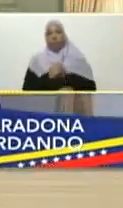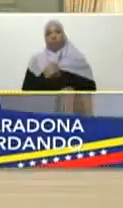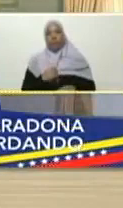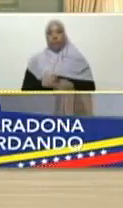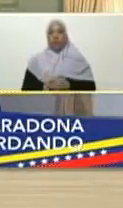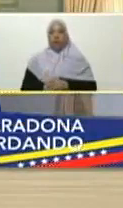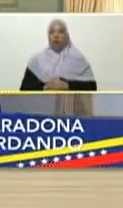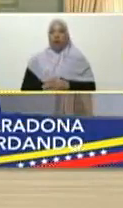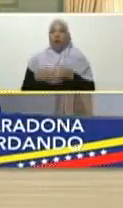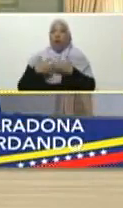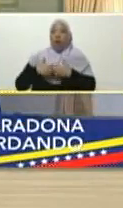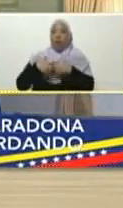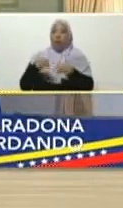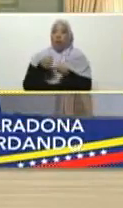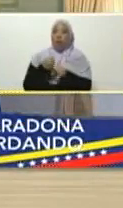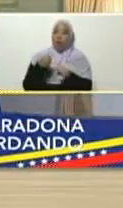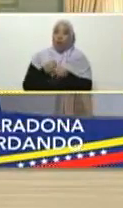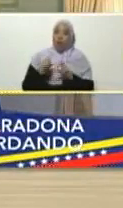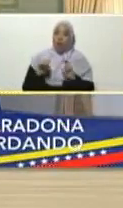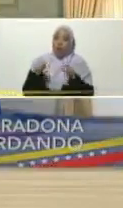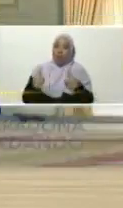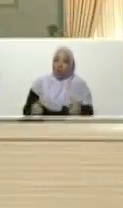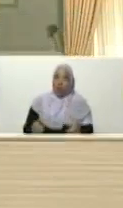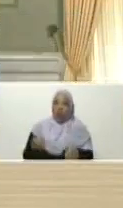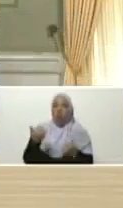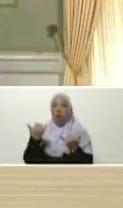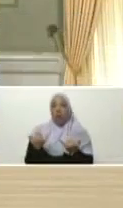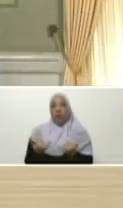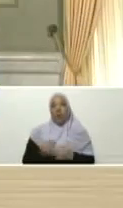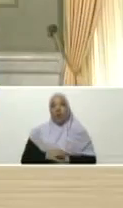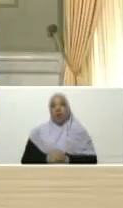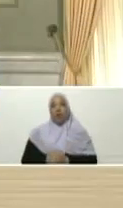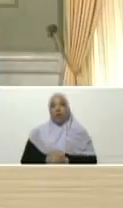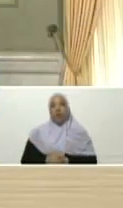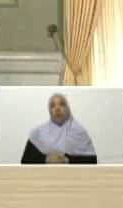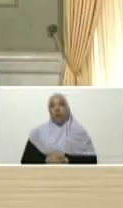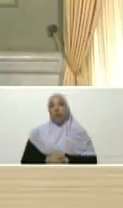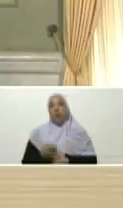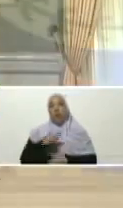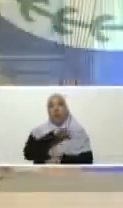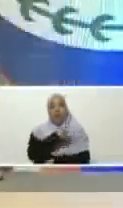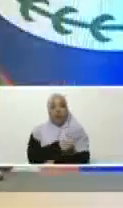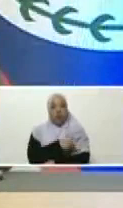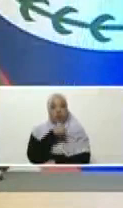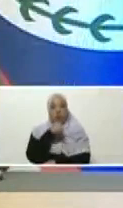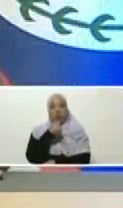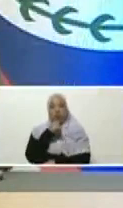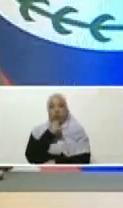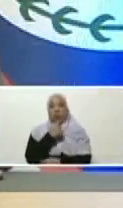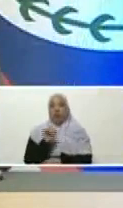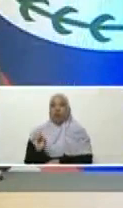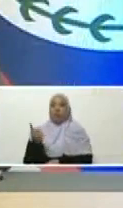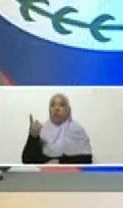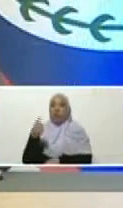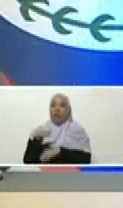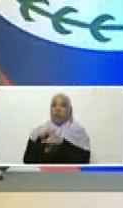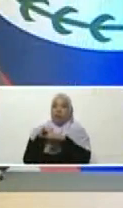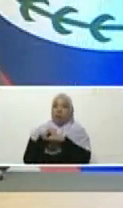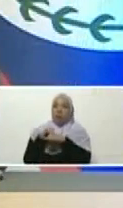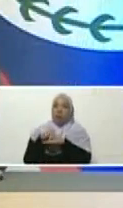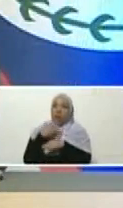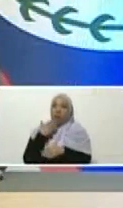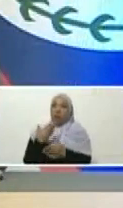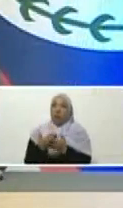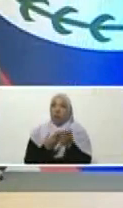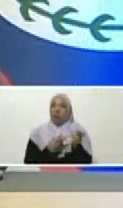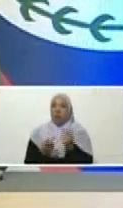Petrocaribe está renaciendo y renacerá con mucha fuerza. Primer ministro John Briceño,